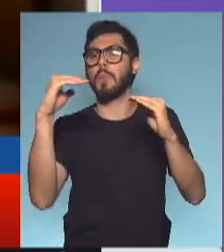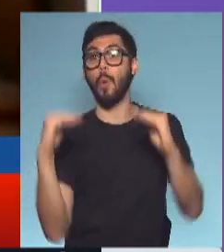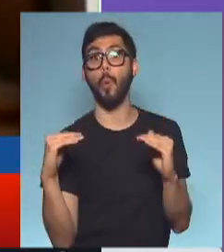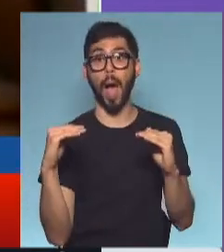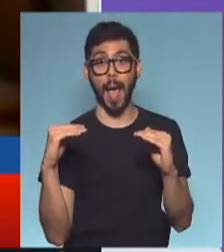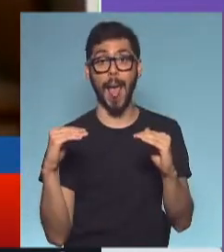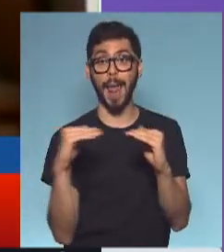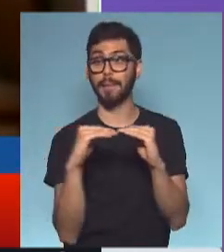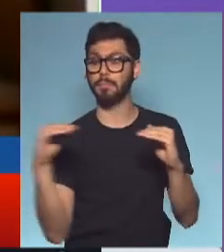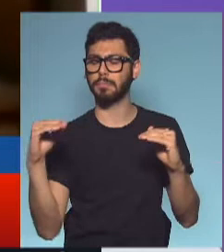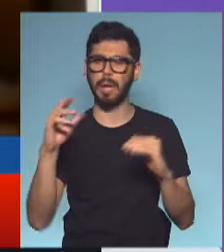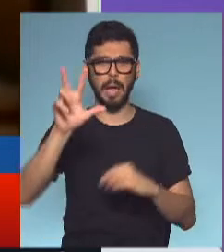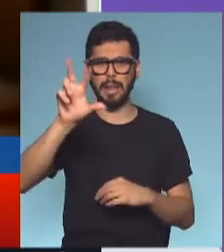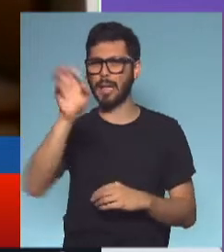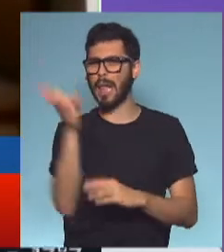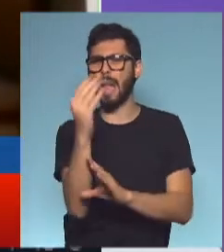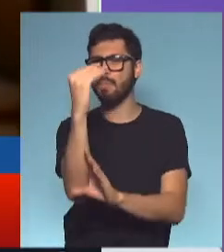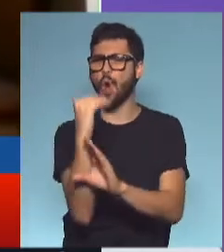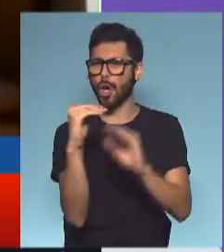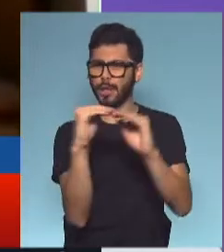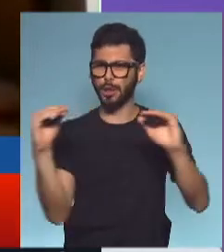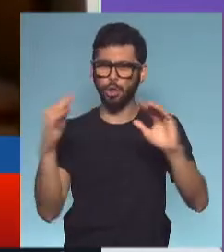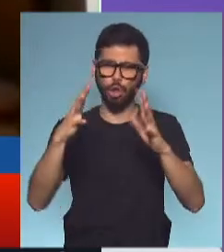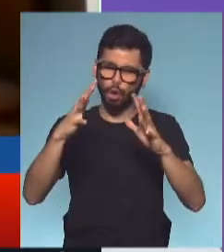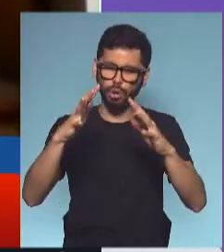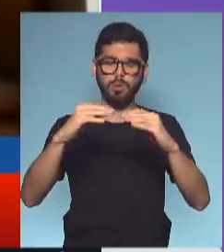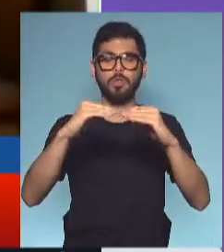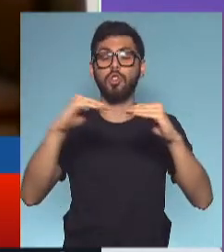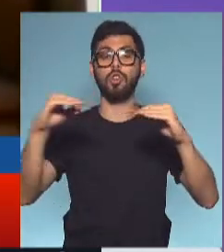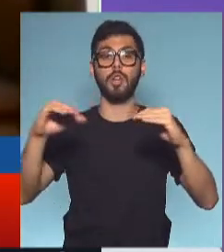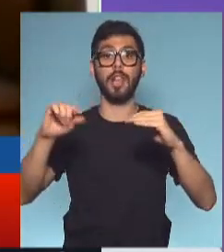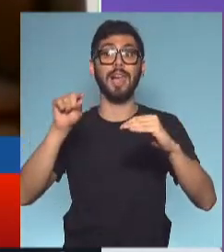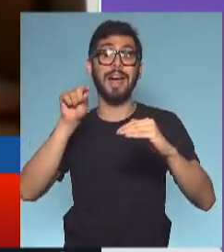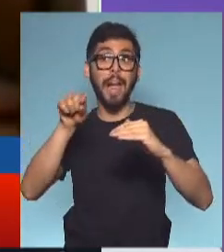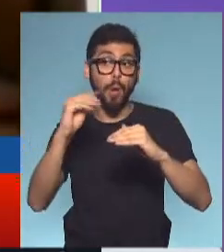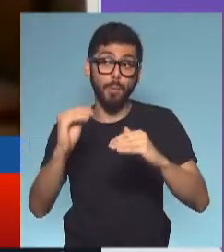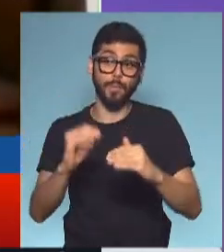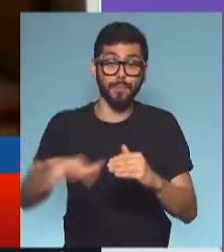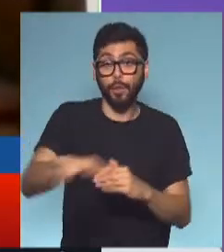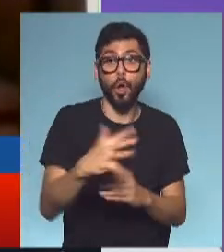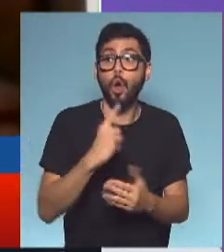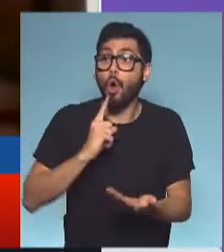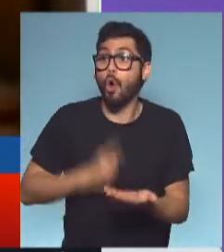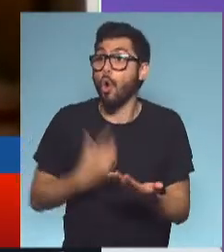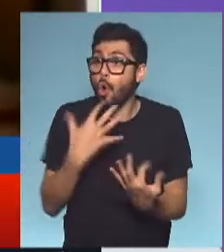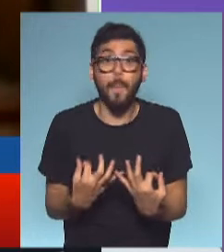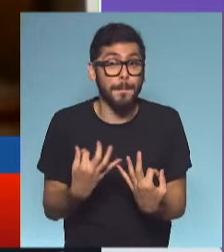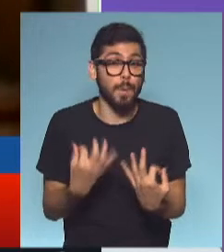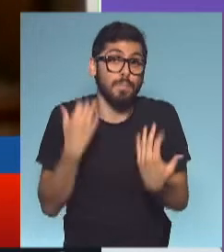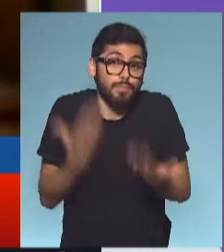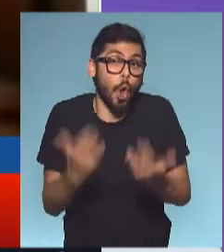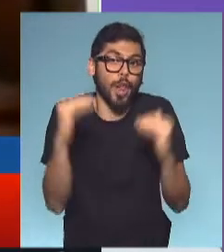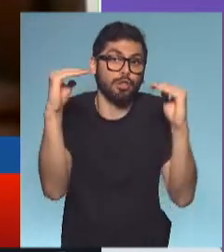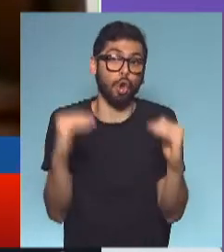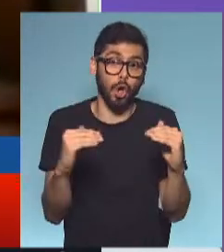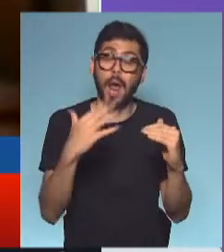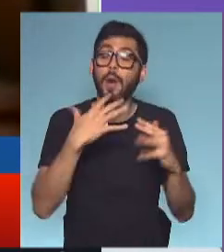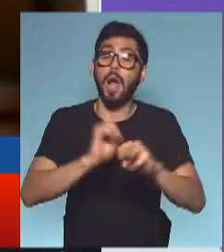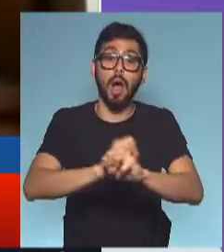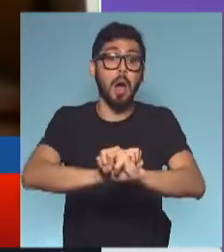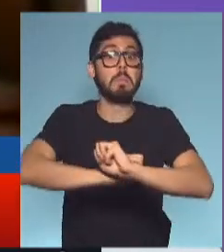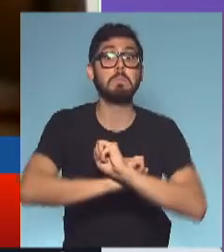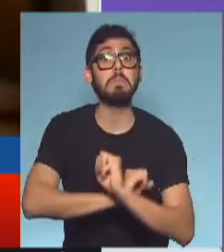aproximadamente un 30%, etcétera, en total, es porque las medidas se cumplieron y evitamos un desastre. La verdad que lo que